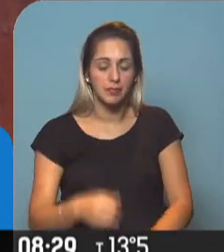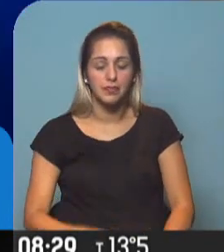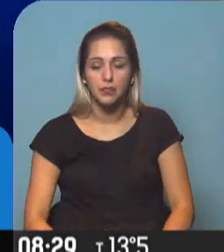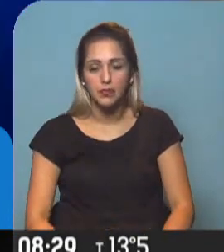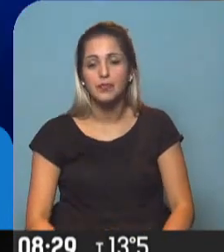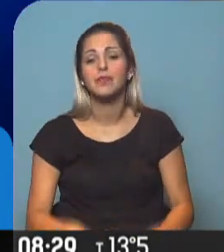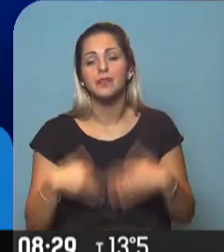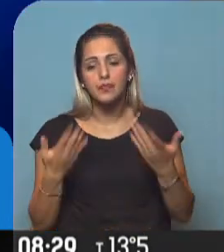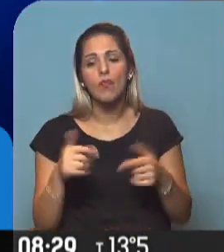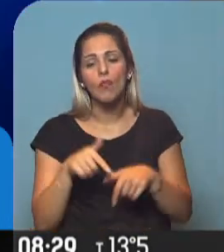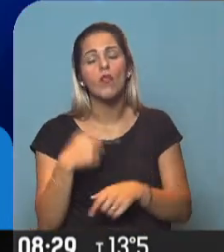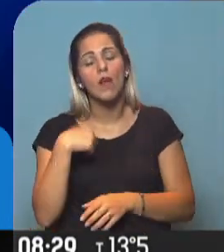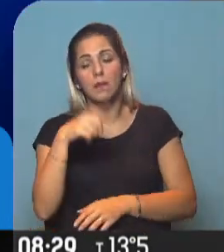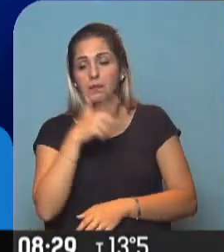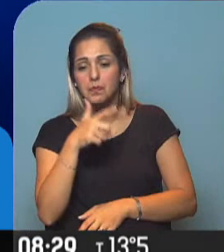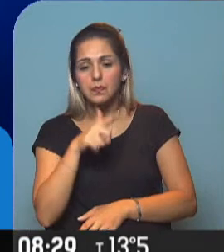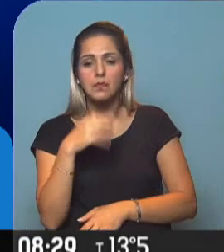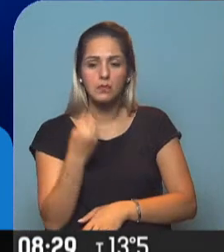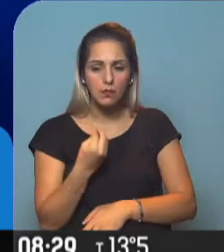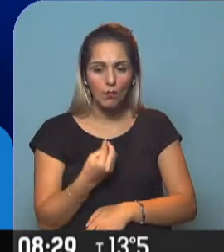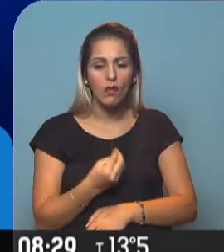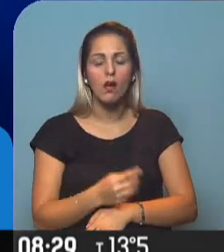lo que pasa me parece es que él